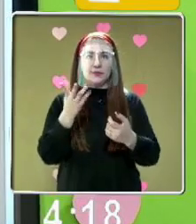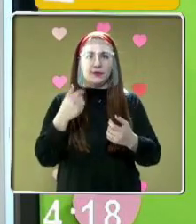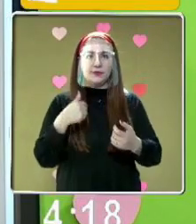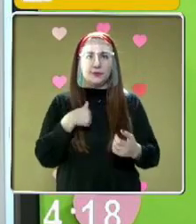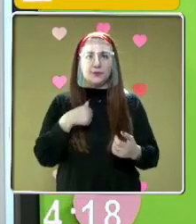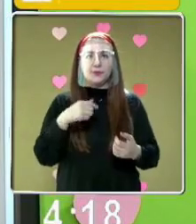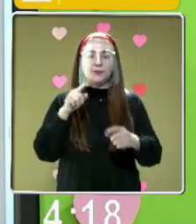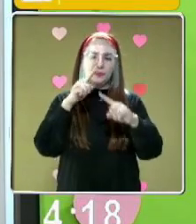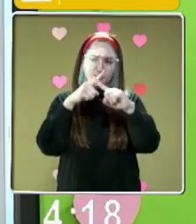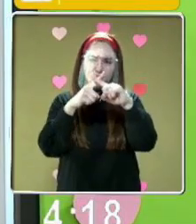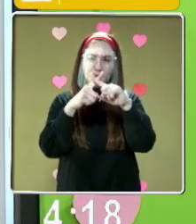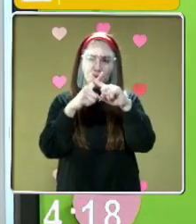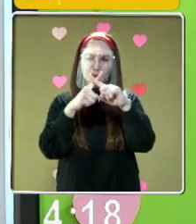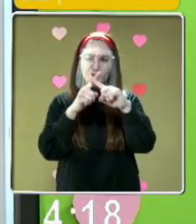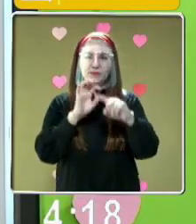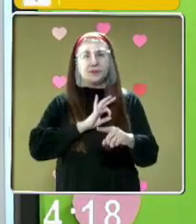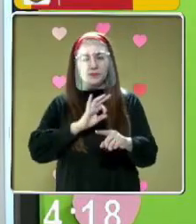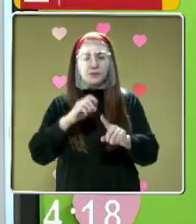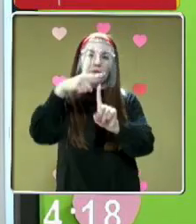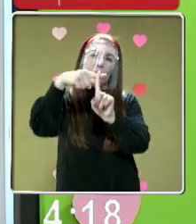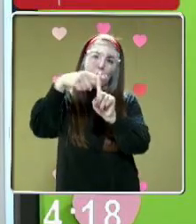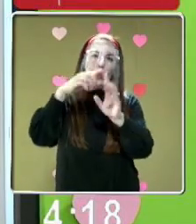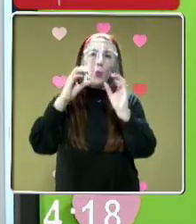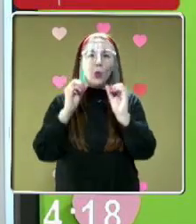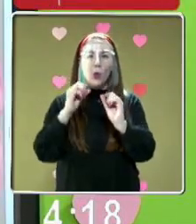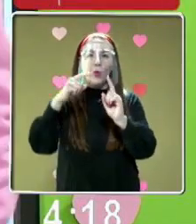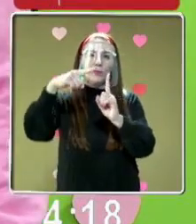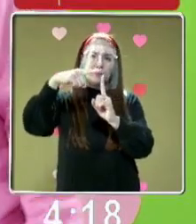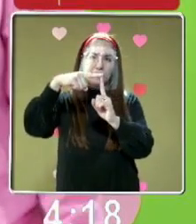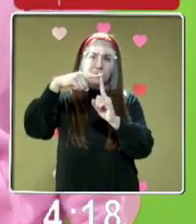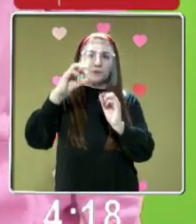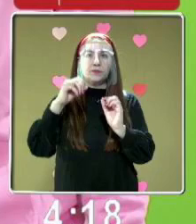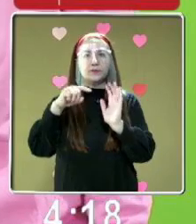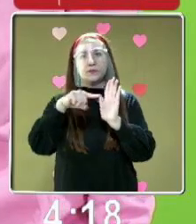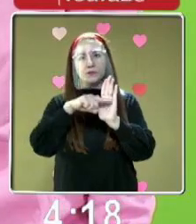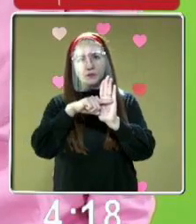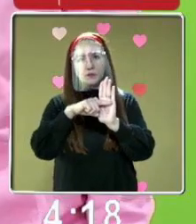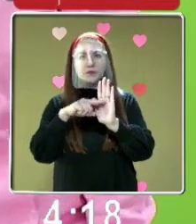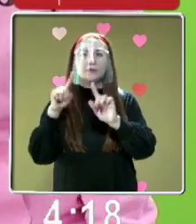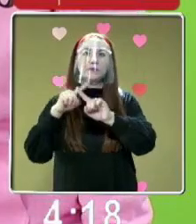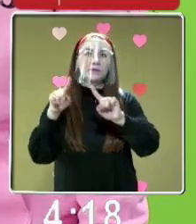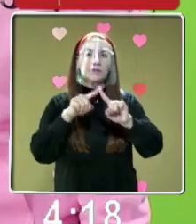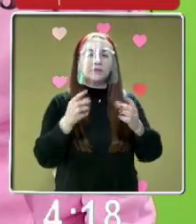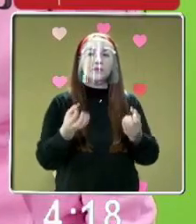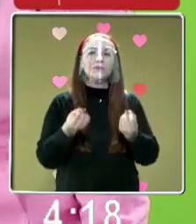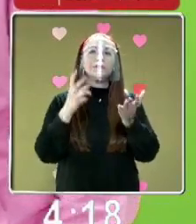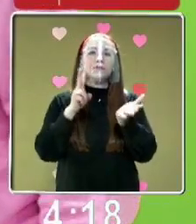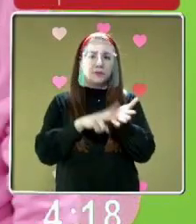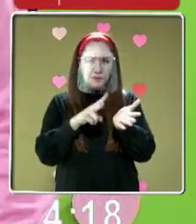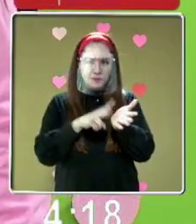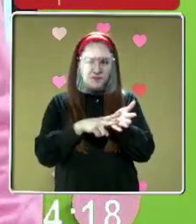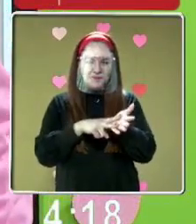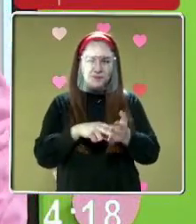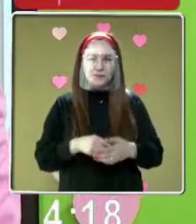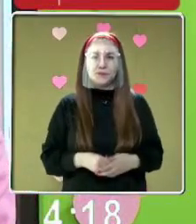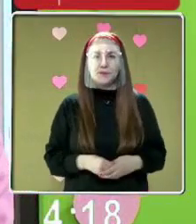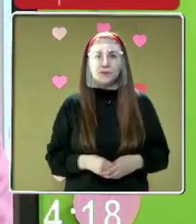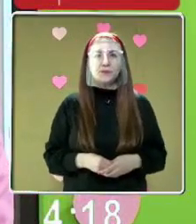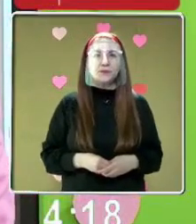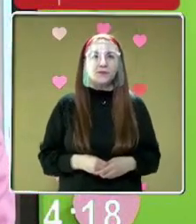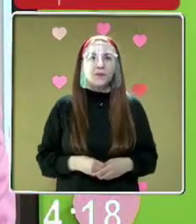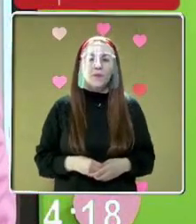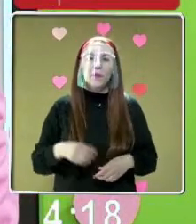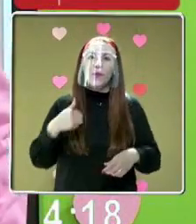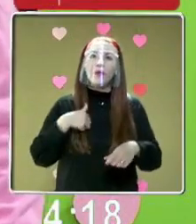alguna multiplicación, suma, resta o división para encontrar esa constante. Pero a ver, maestra, ¿qué número le